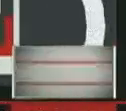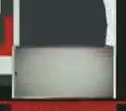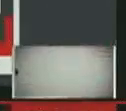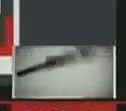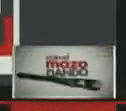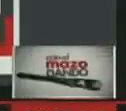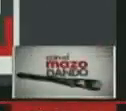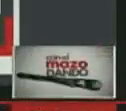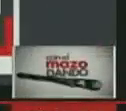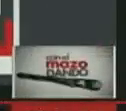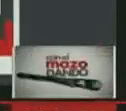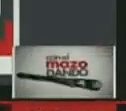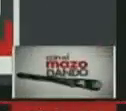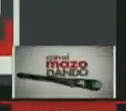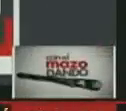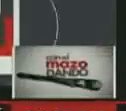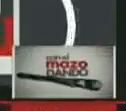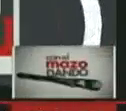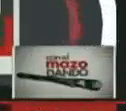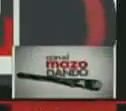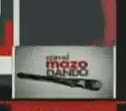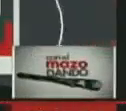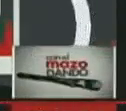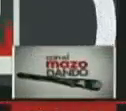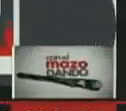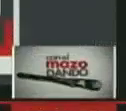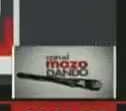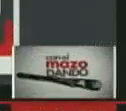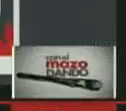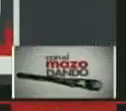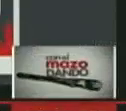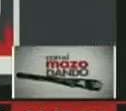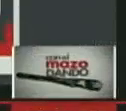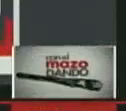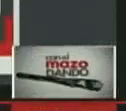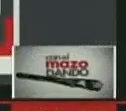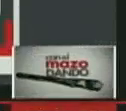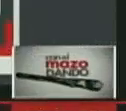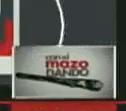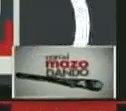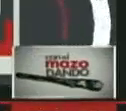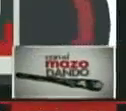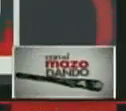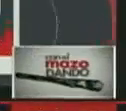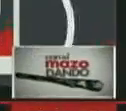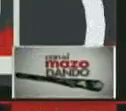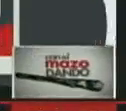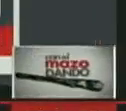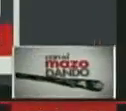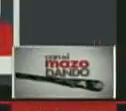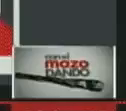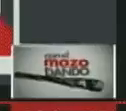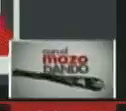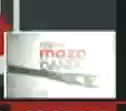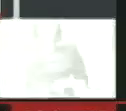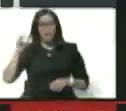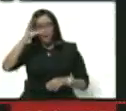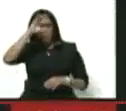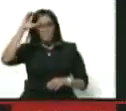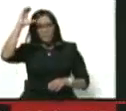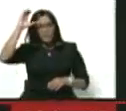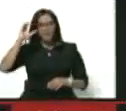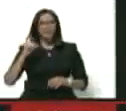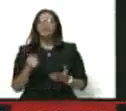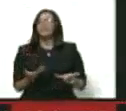Por qué nosotros avanzamos. ¿Por qué podemos resistir todo lo que hemos resistido? ¿Por qué somos capaces de